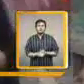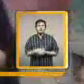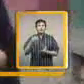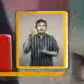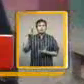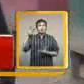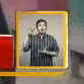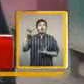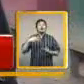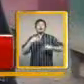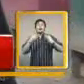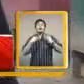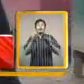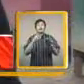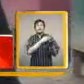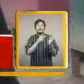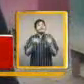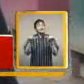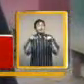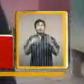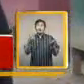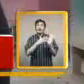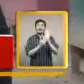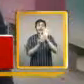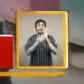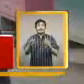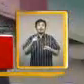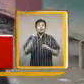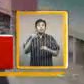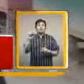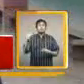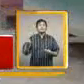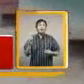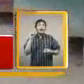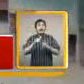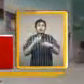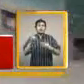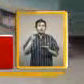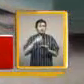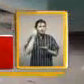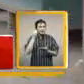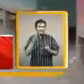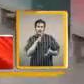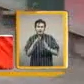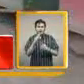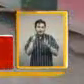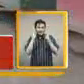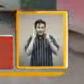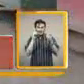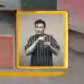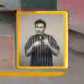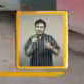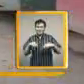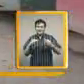deslizamiento. Brown se lleva también una distinción como huésped ilustre del municipio de La Paz, Roberto Quispe, ahora y con una